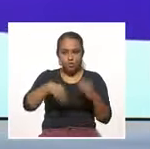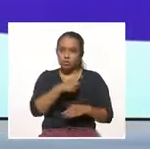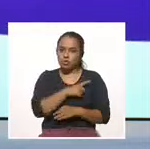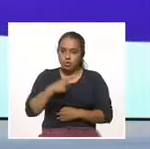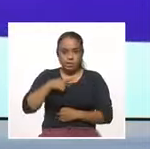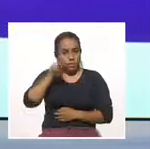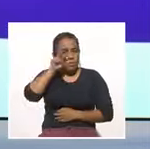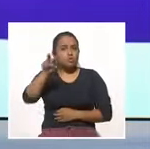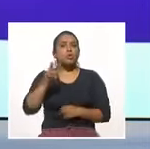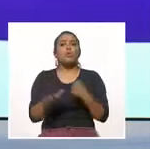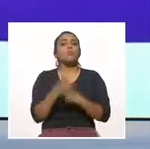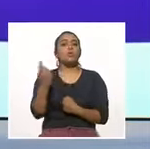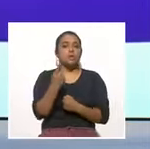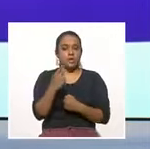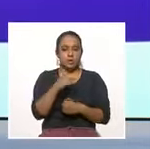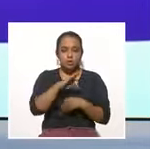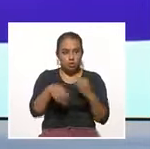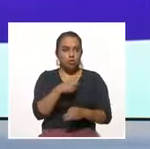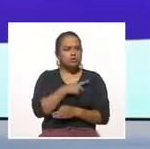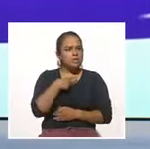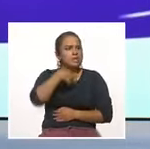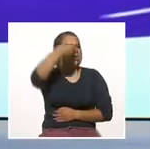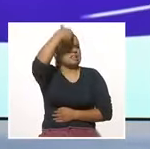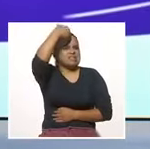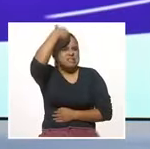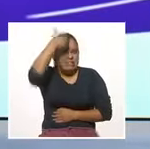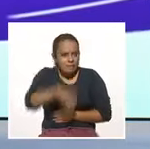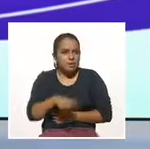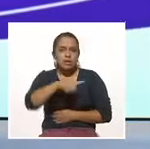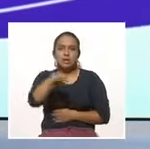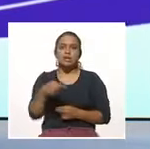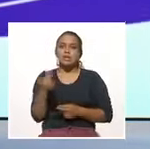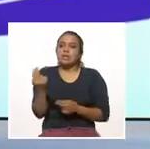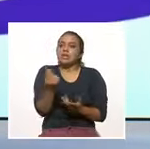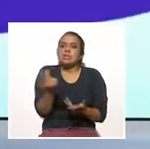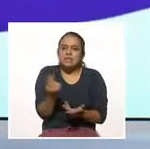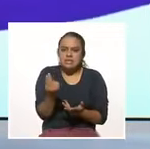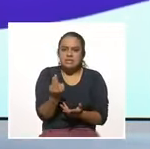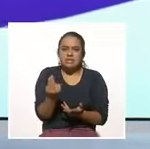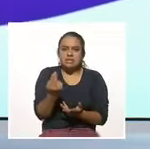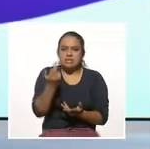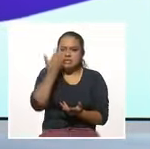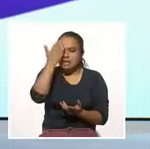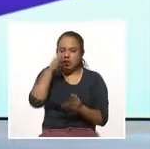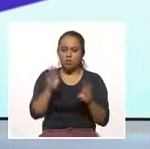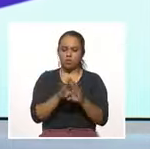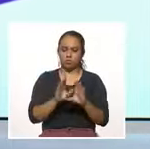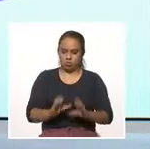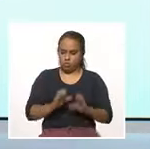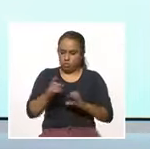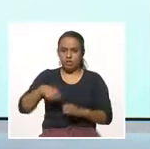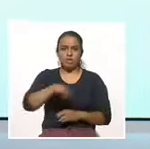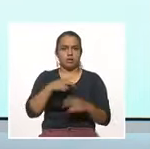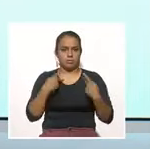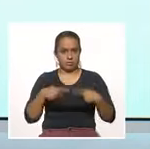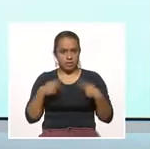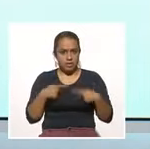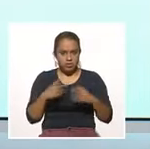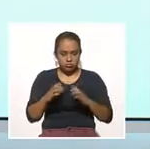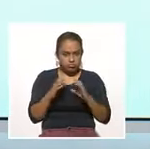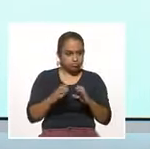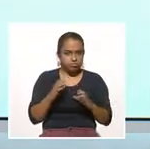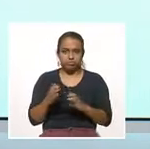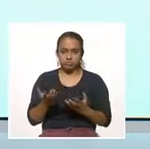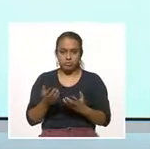ver, porque todos deberíamos de estar enterados de lo que necesitamos saber con respecto a la protección civil. Así que hoy